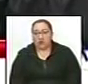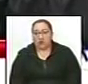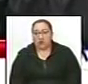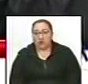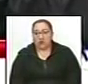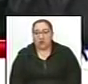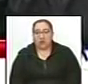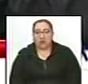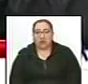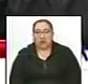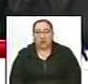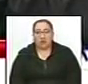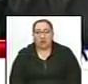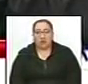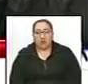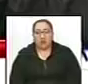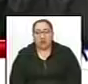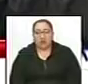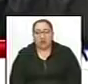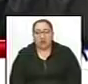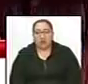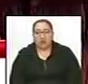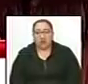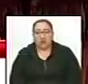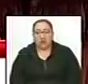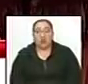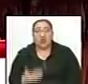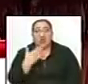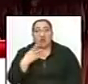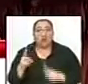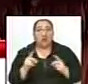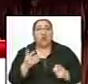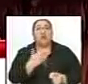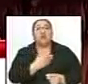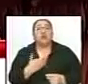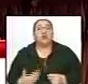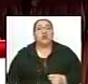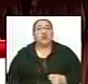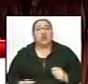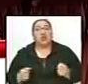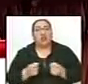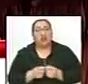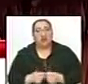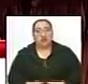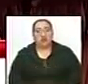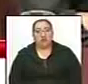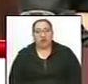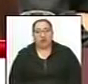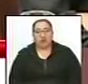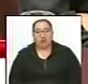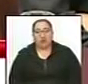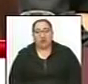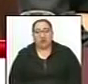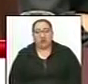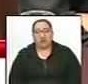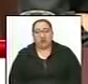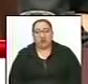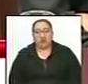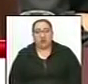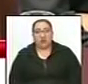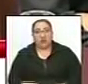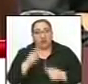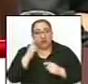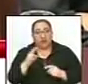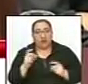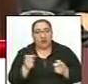Congresista, quien modera y dirige el debate es el presidente de la comisión. Por respeto a los integrantes de la